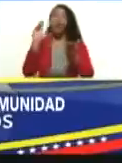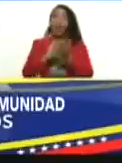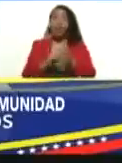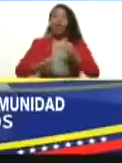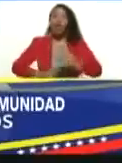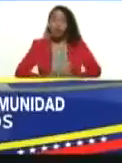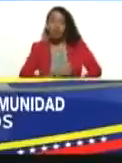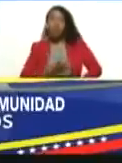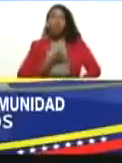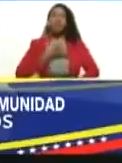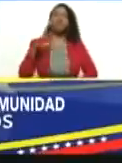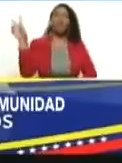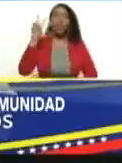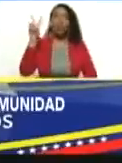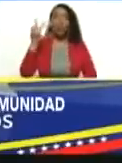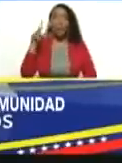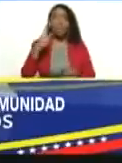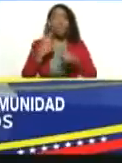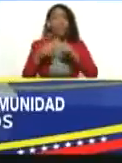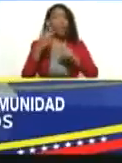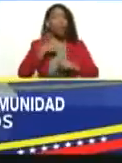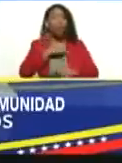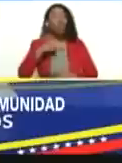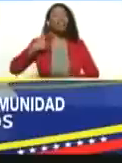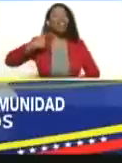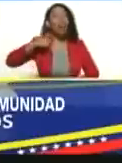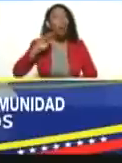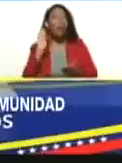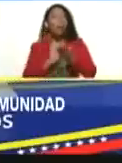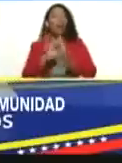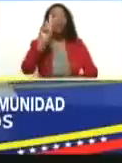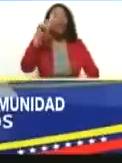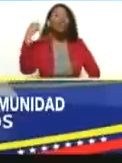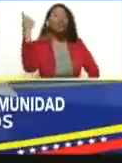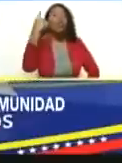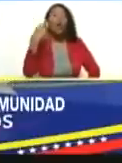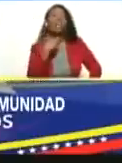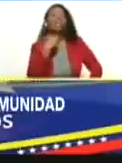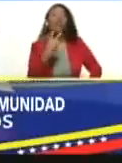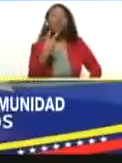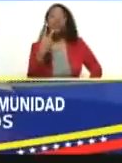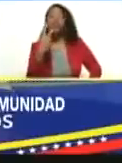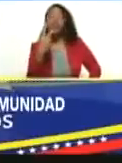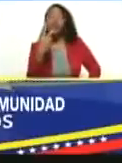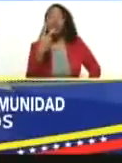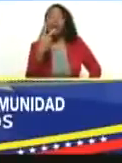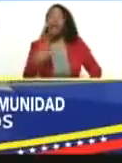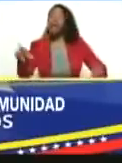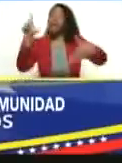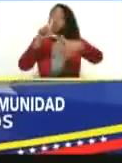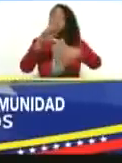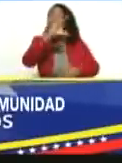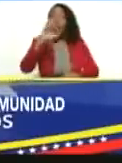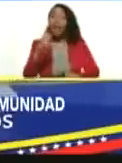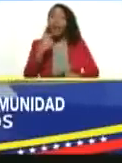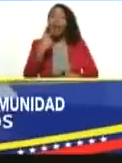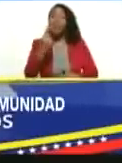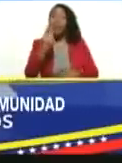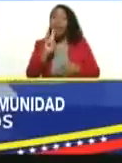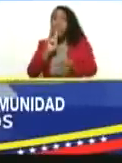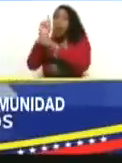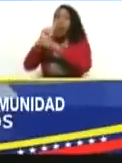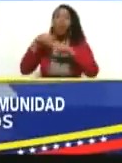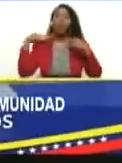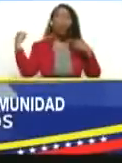de Venezuela Pero tenemos nosotros que plantar una sola voz y que América Latina el Caribe le diga a los Estados Unidos